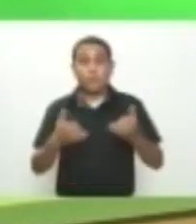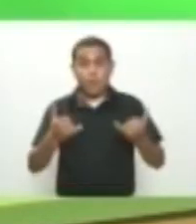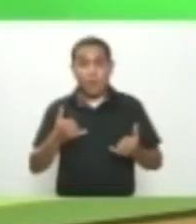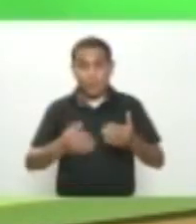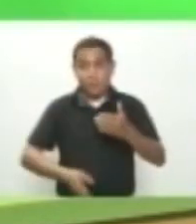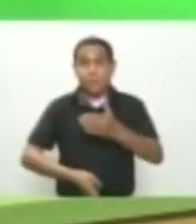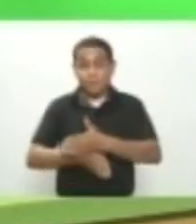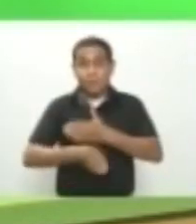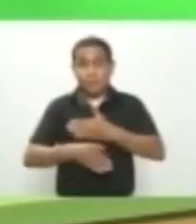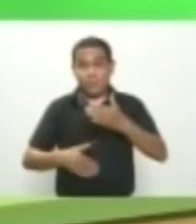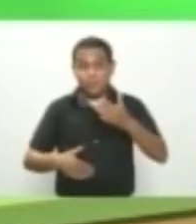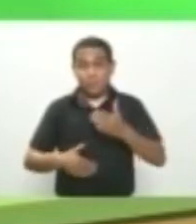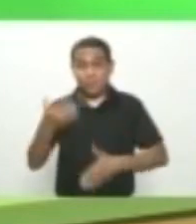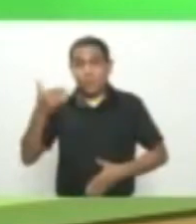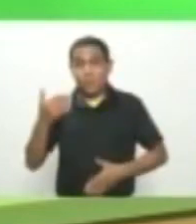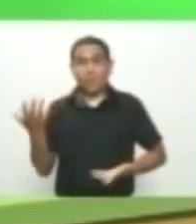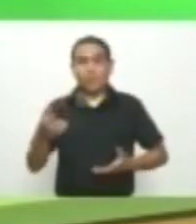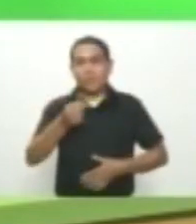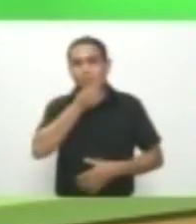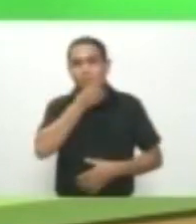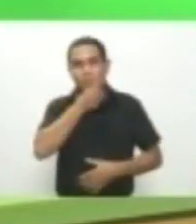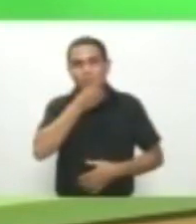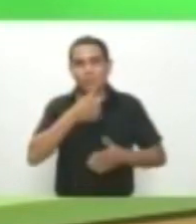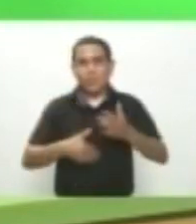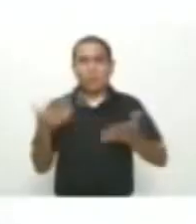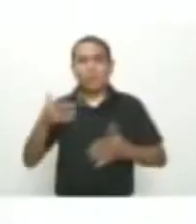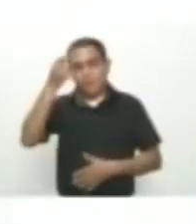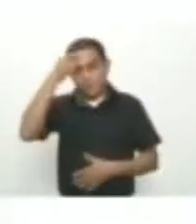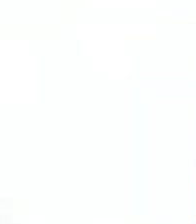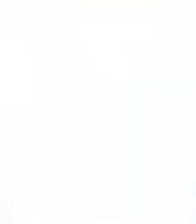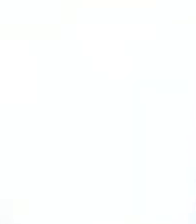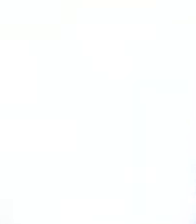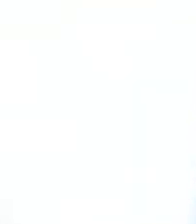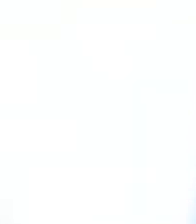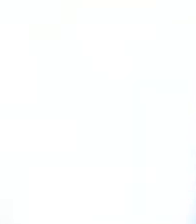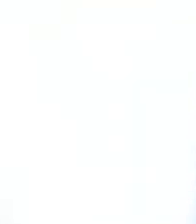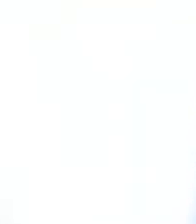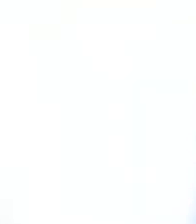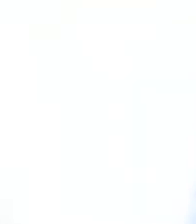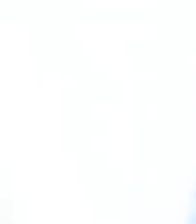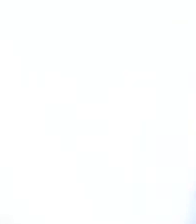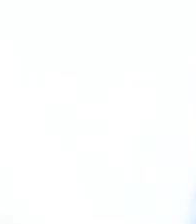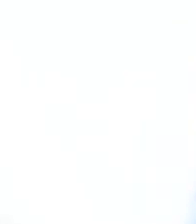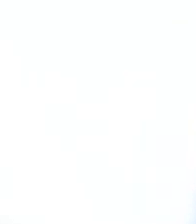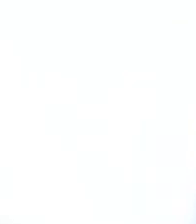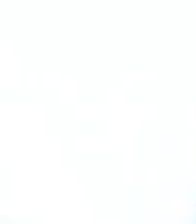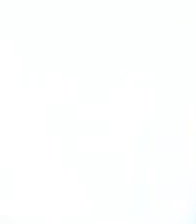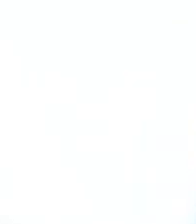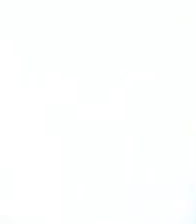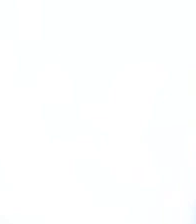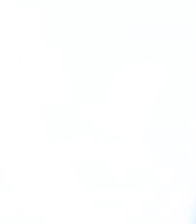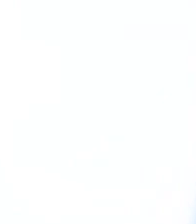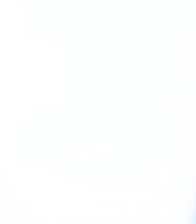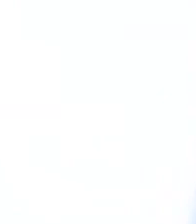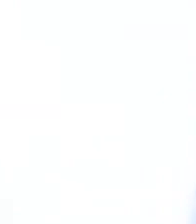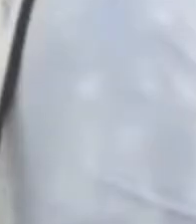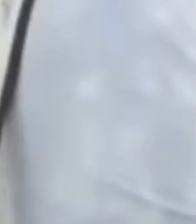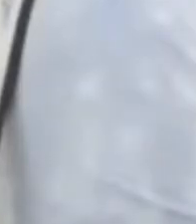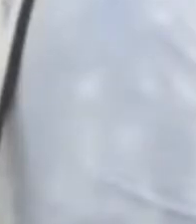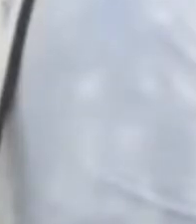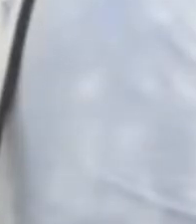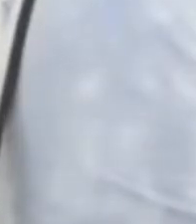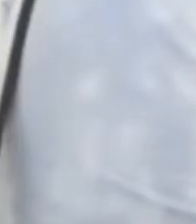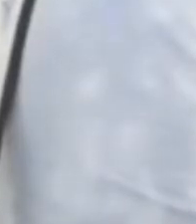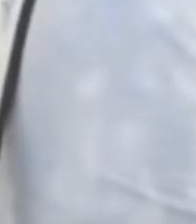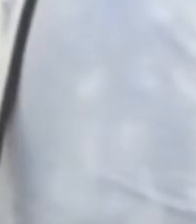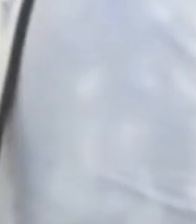con más información comercial desde la ciudad de Cartagena Me encuentro en este momento desde la ciudad de Cartagena para presentarte a la